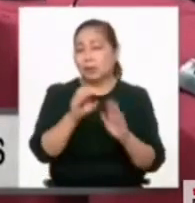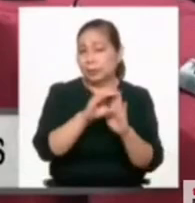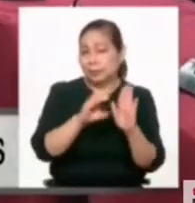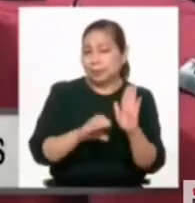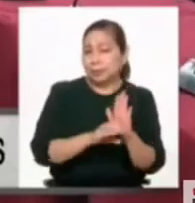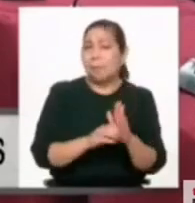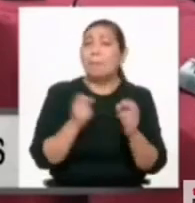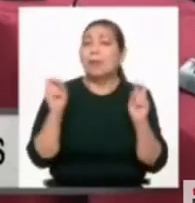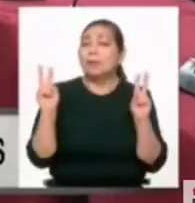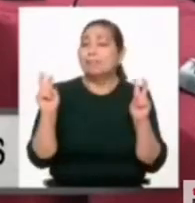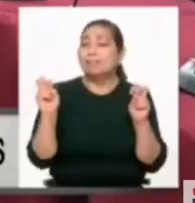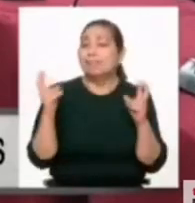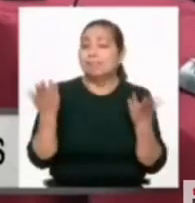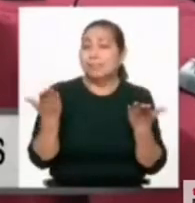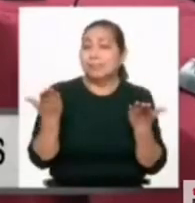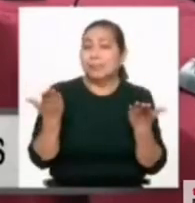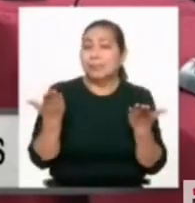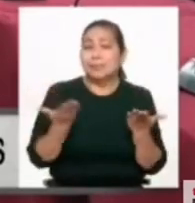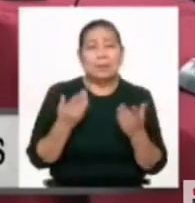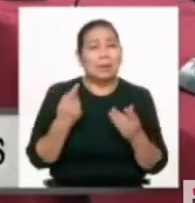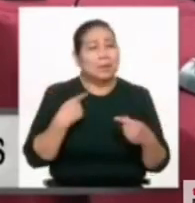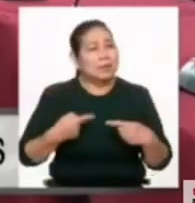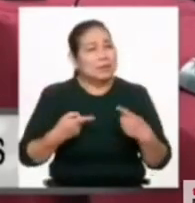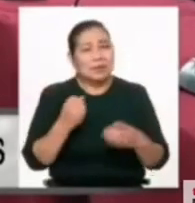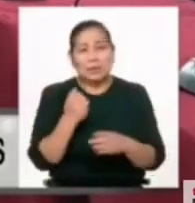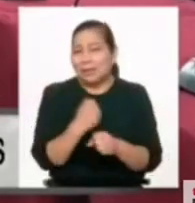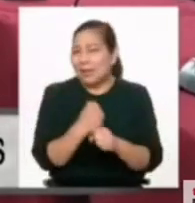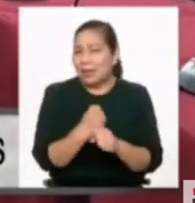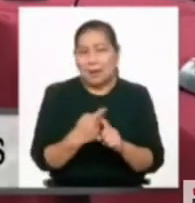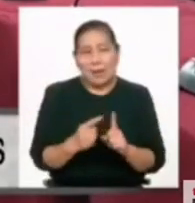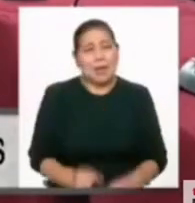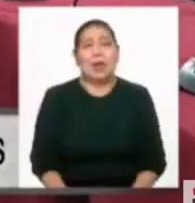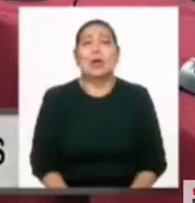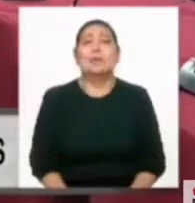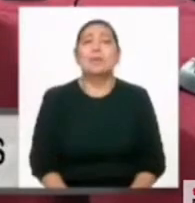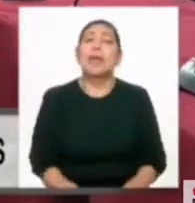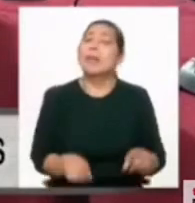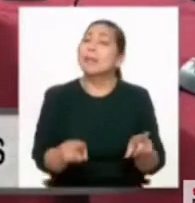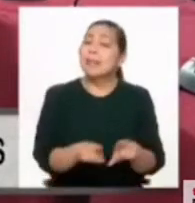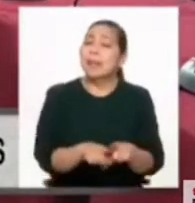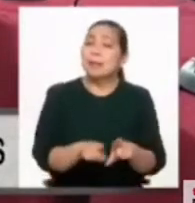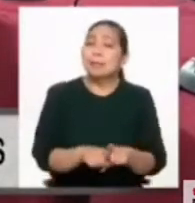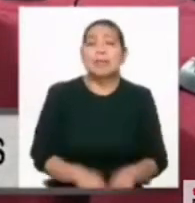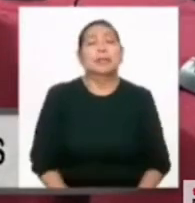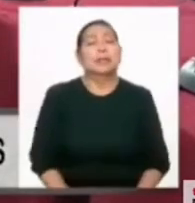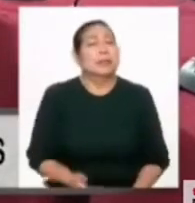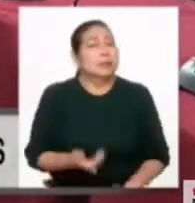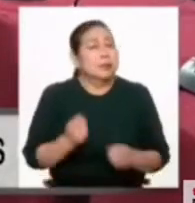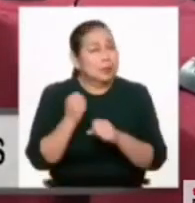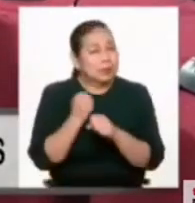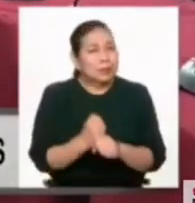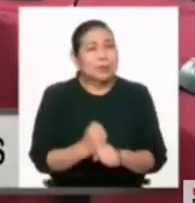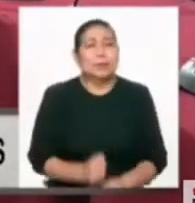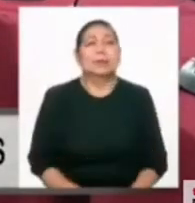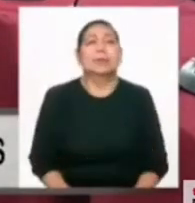constitucionales por el tema de la presunta incompatibilidad de funciones. Y también se refuerza un poco el tema